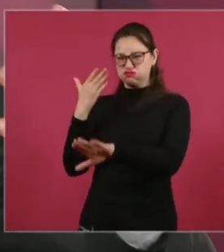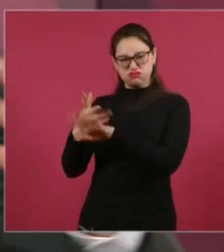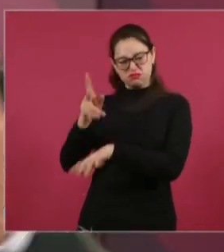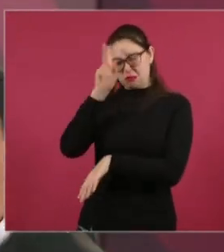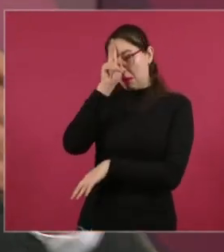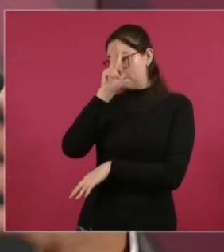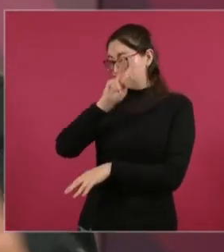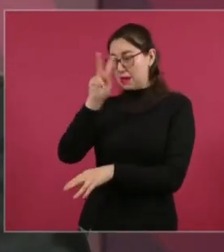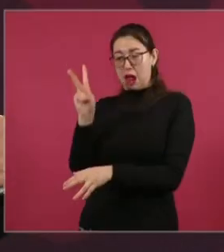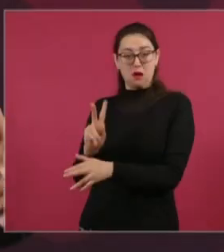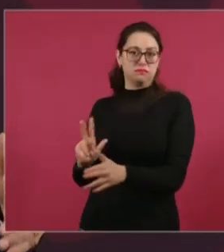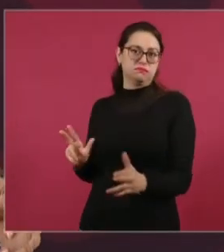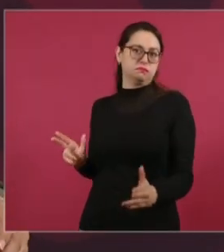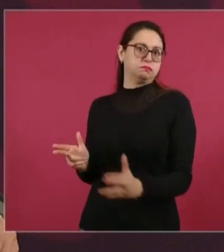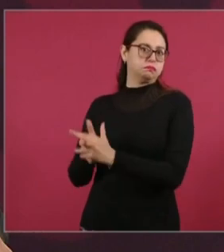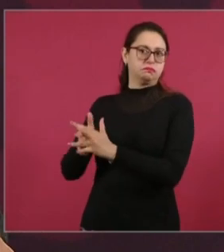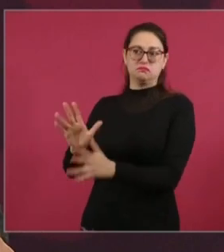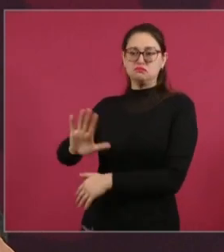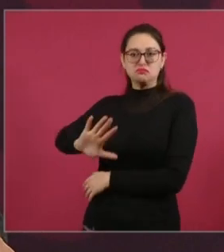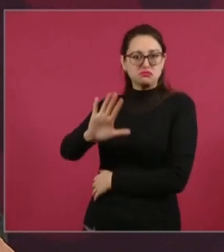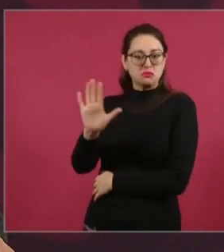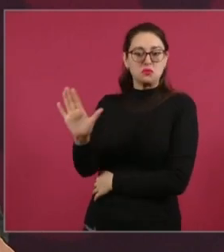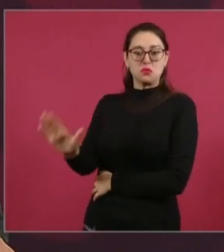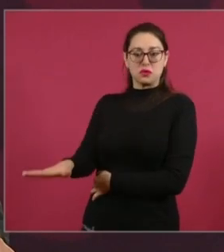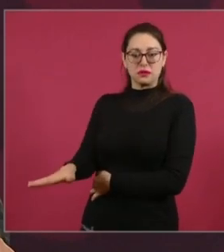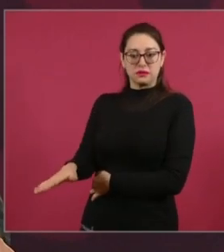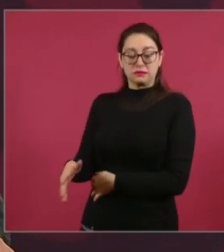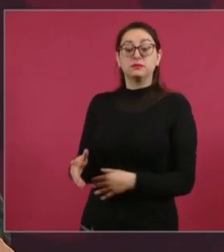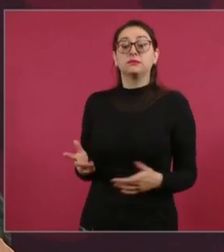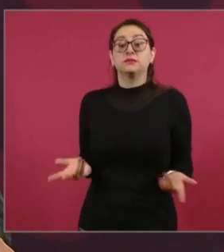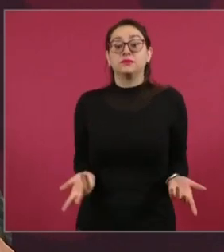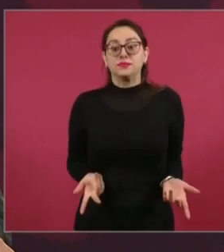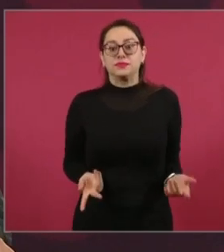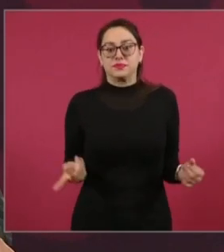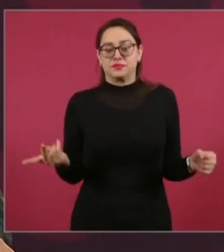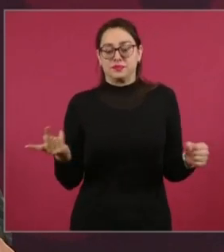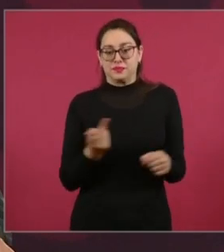en contra de su hermano,